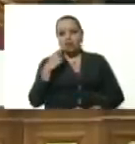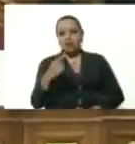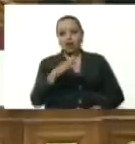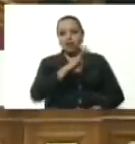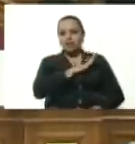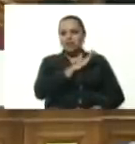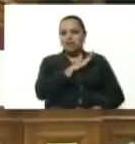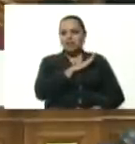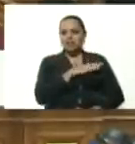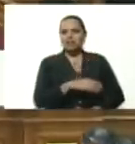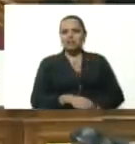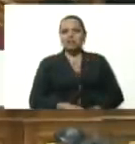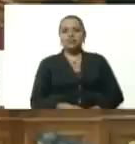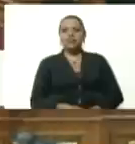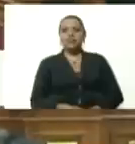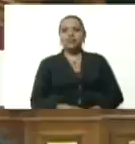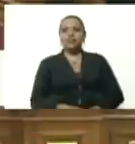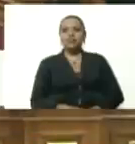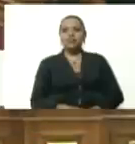tienes